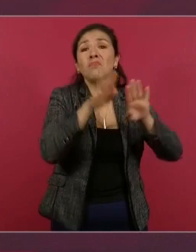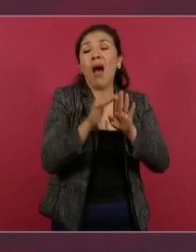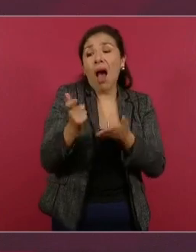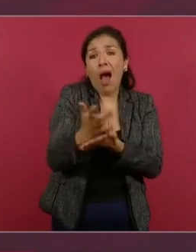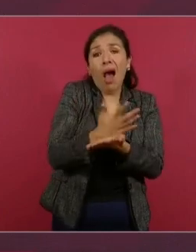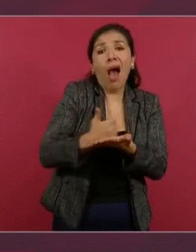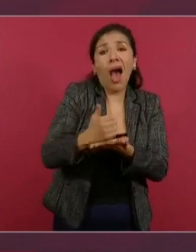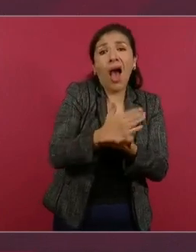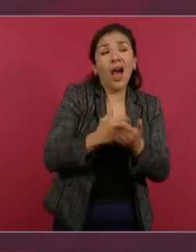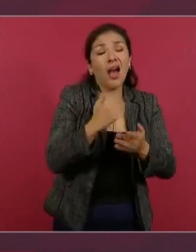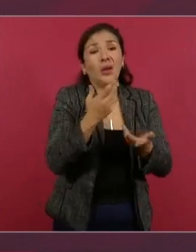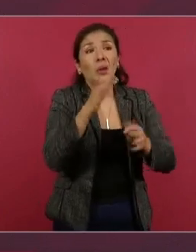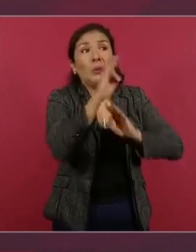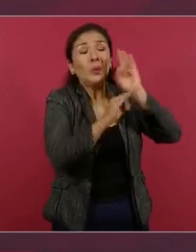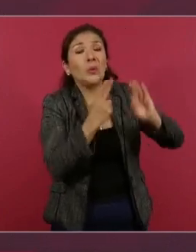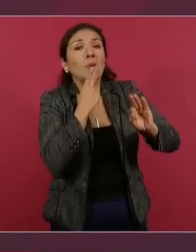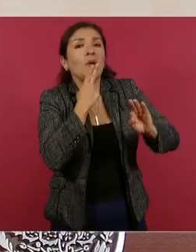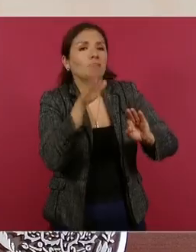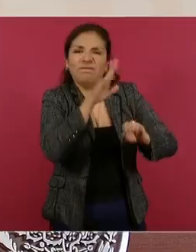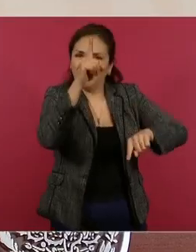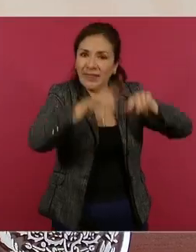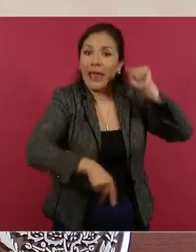que es ofensivo